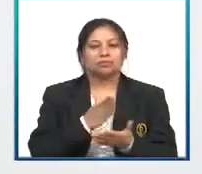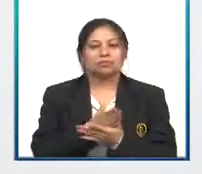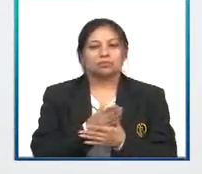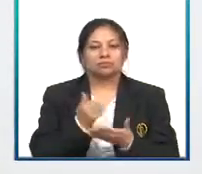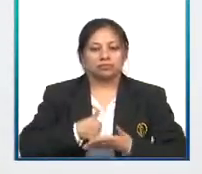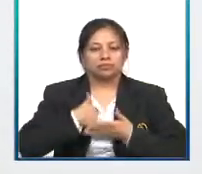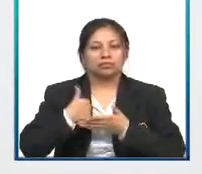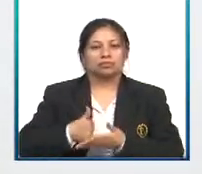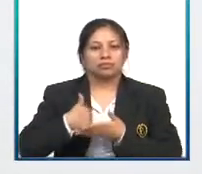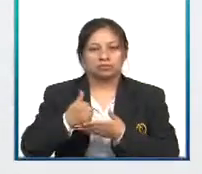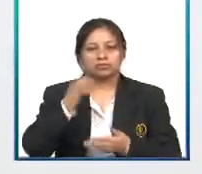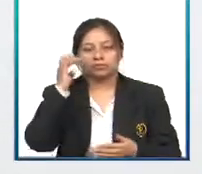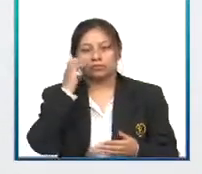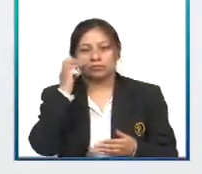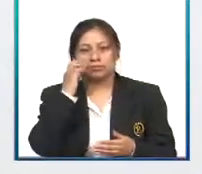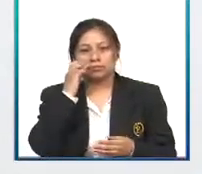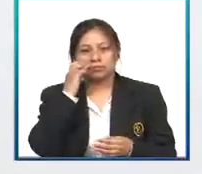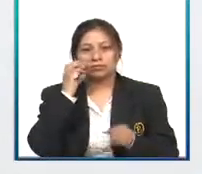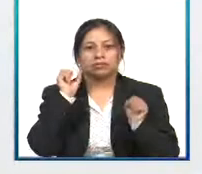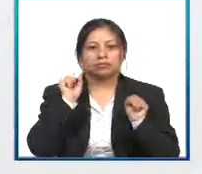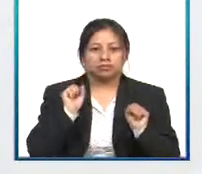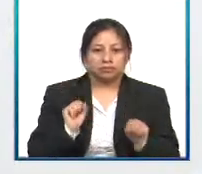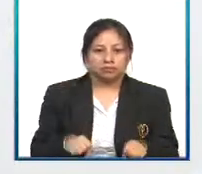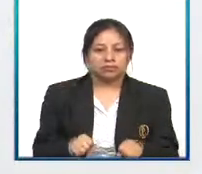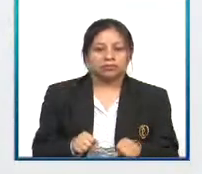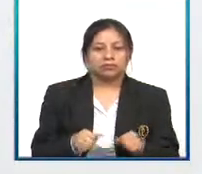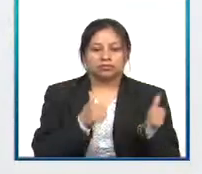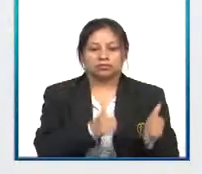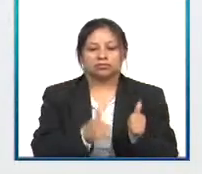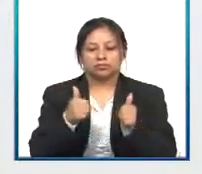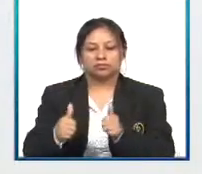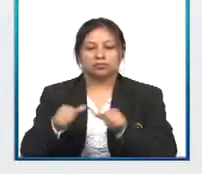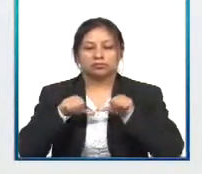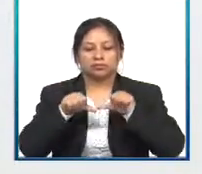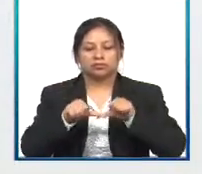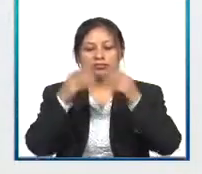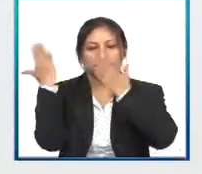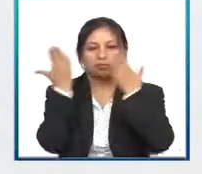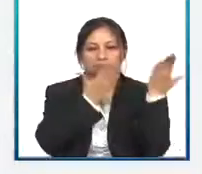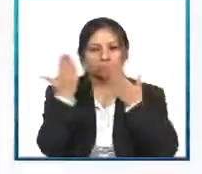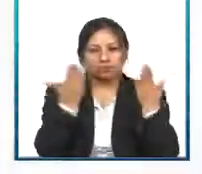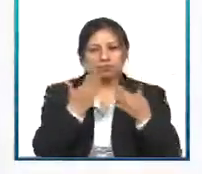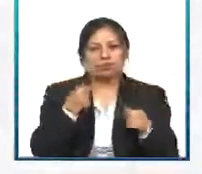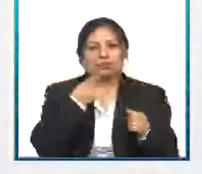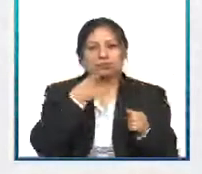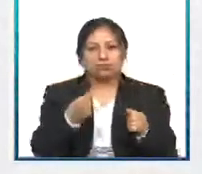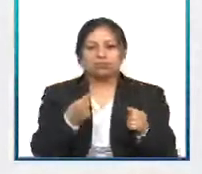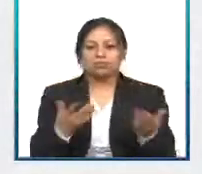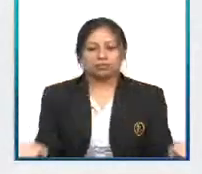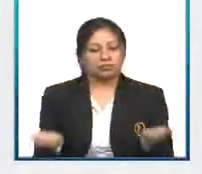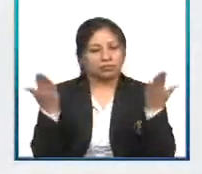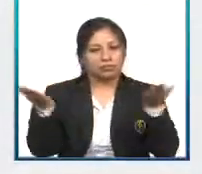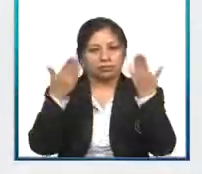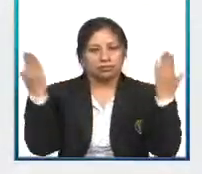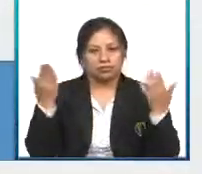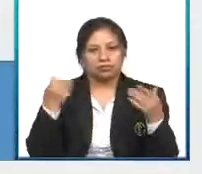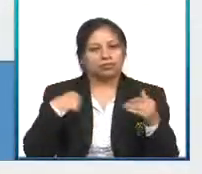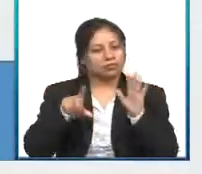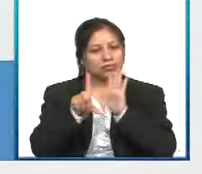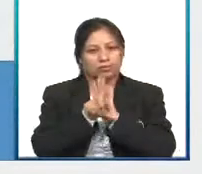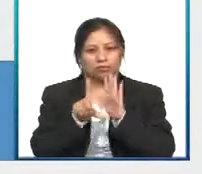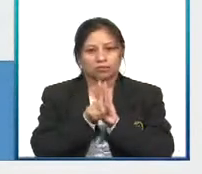que ha ayudado a los padres para que los alumnos puedan seguir estudiando. Los insto a que sigan